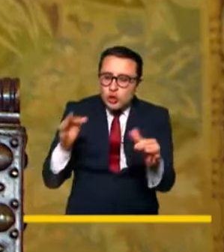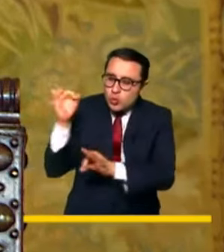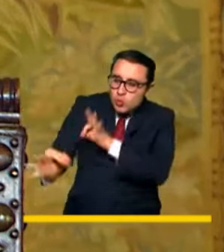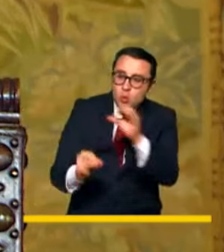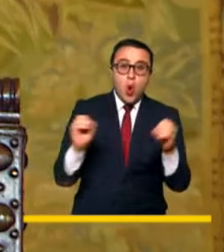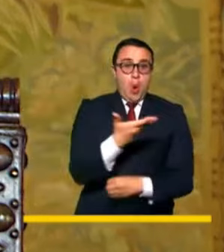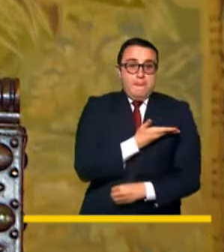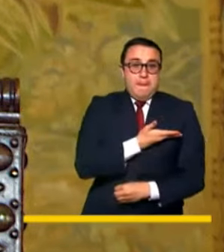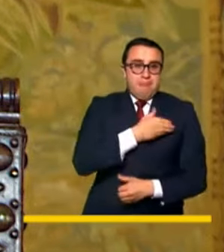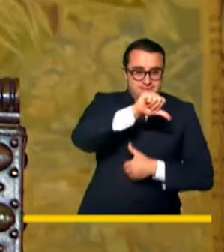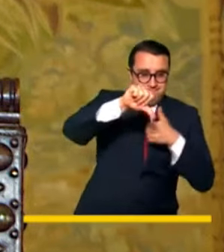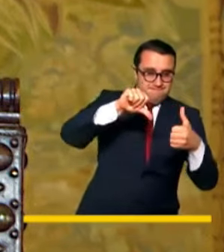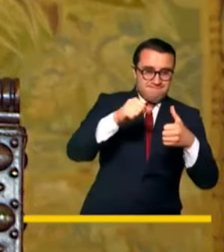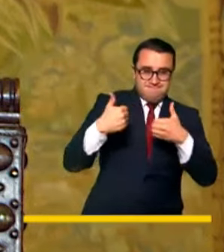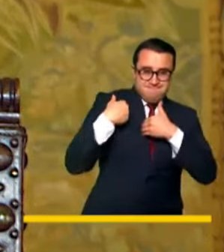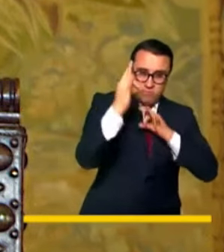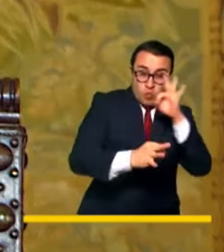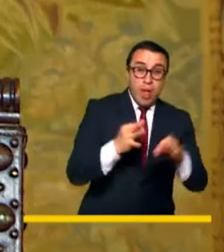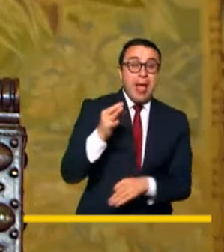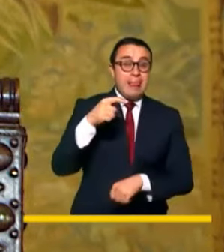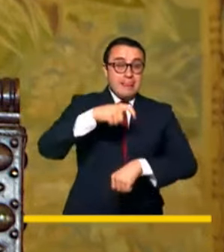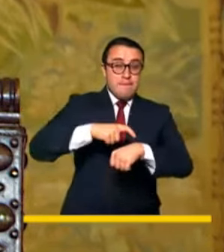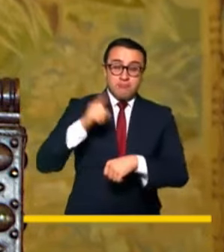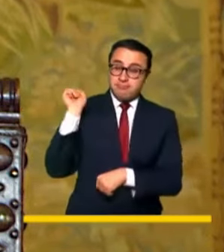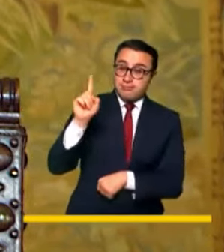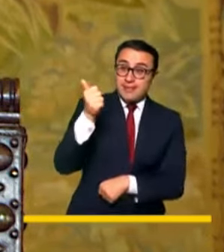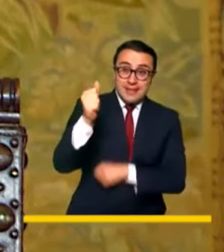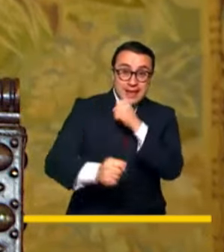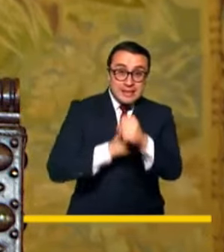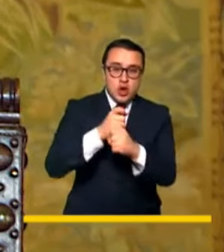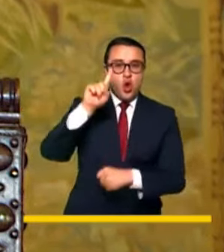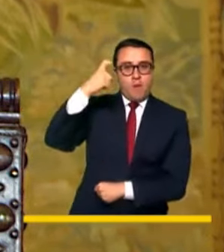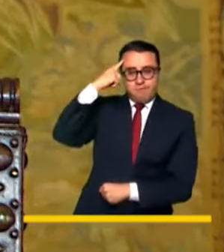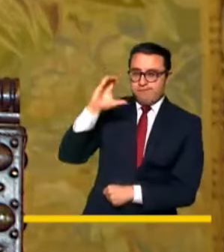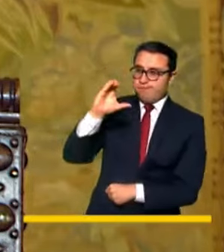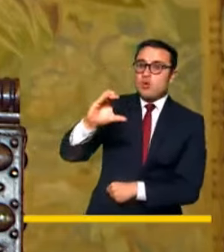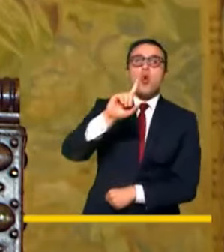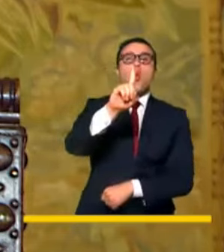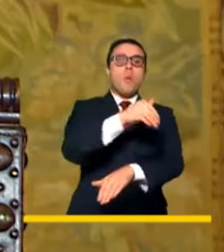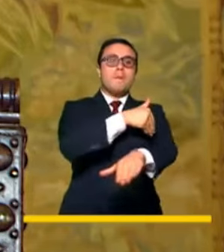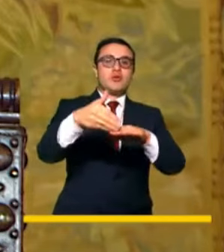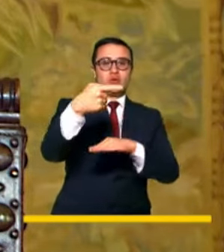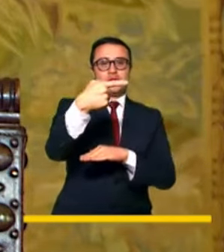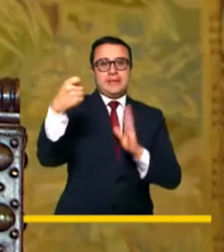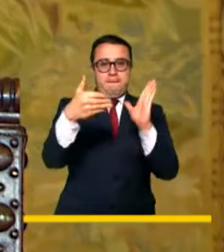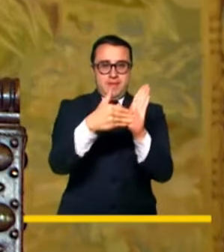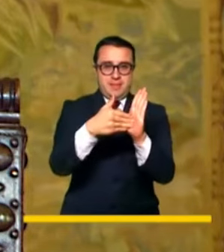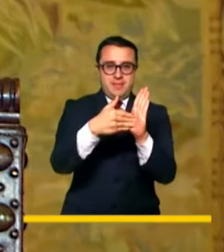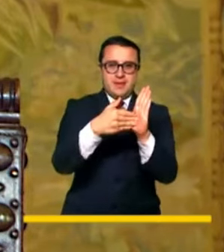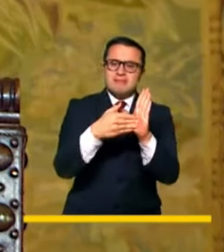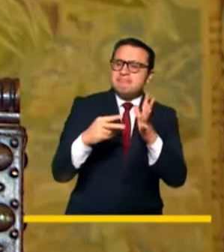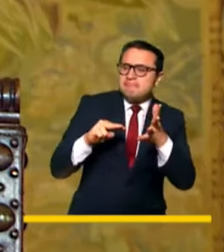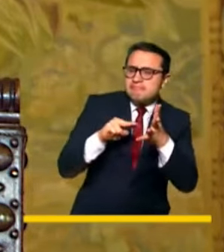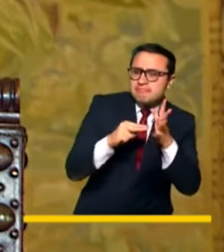más de 10 años recibirán un ingreso de hasta 1,000 pes es decir más